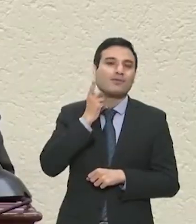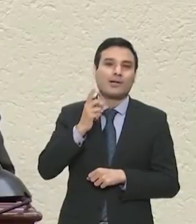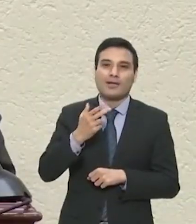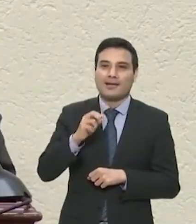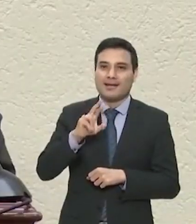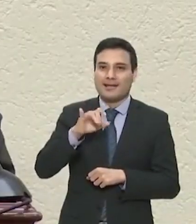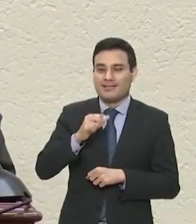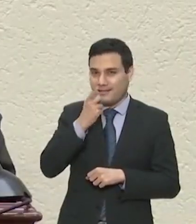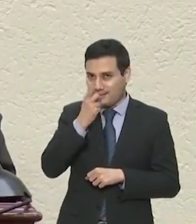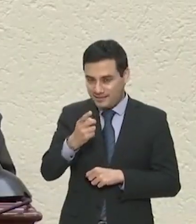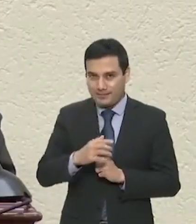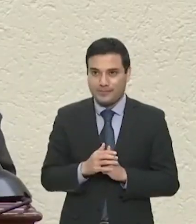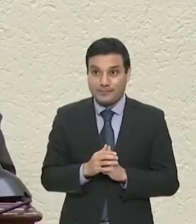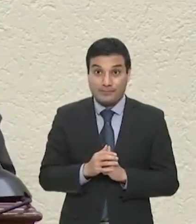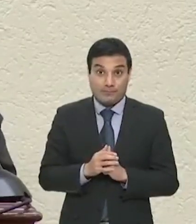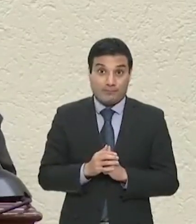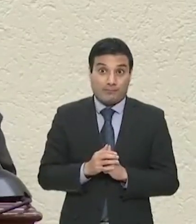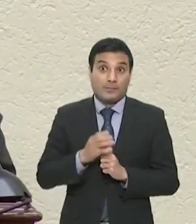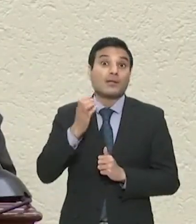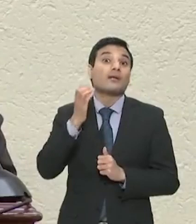que una vez que se llegue a los